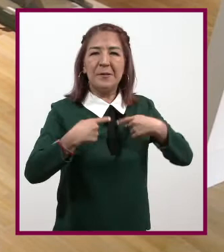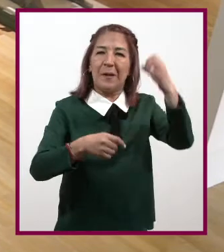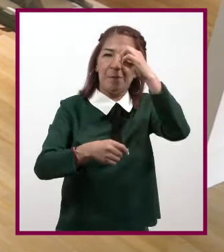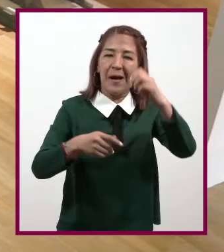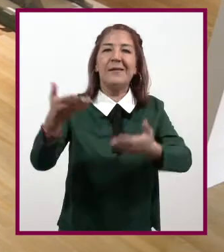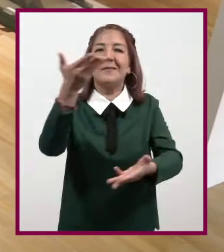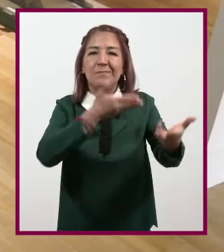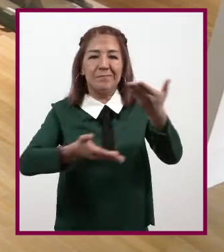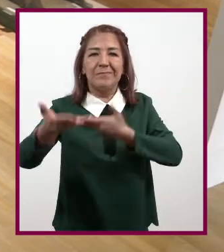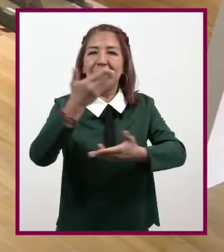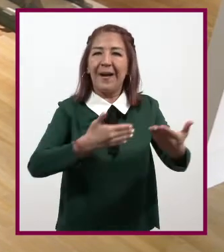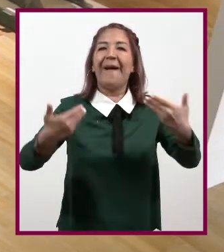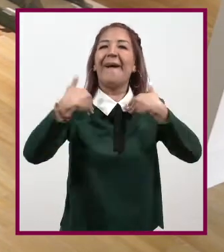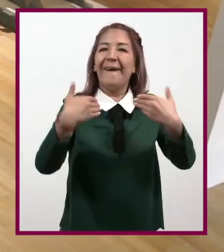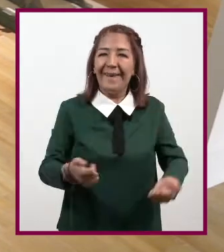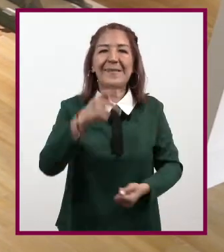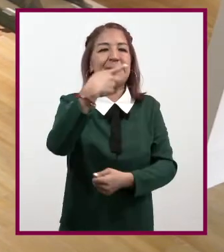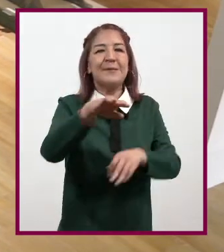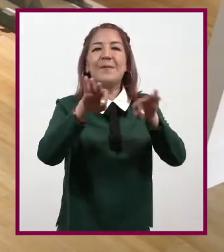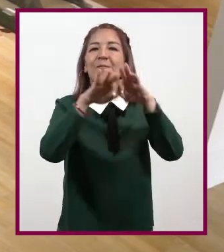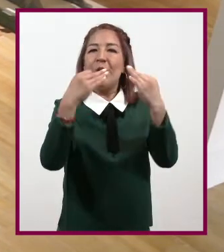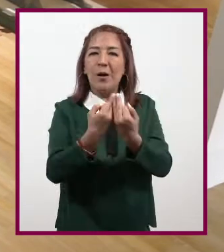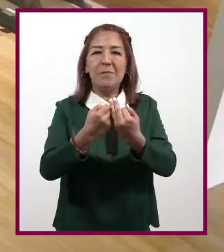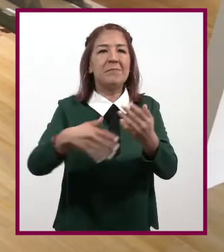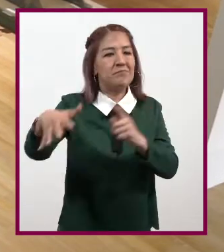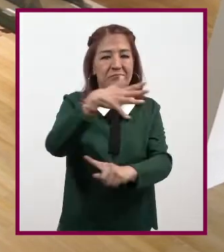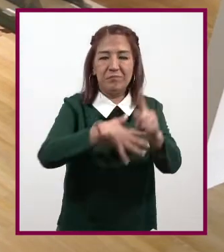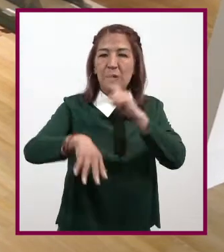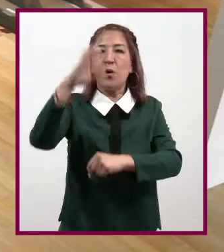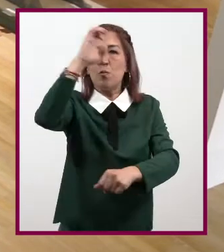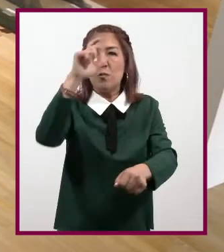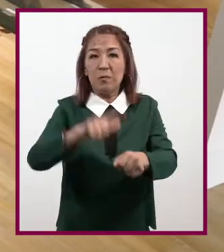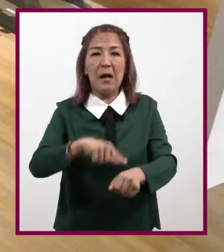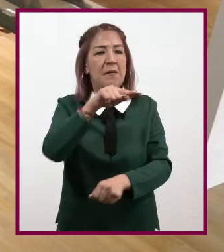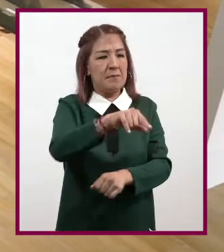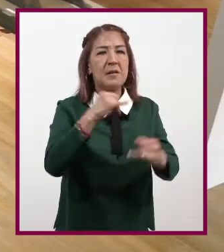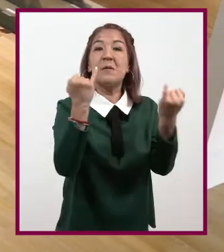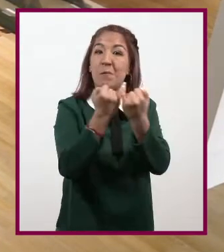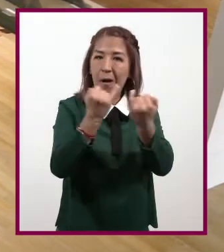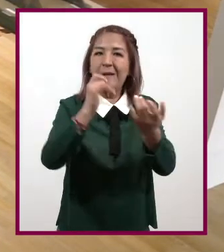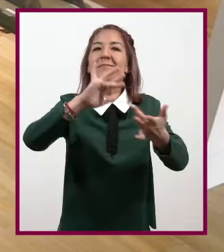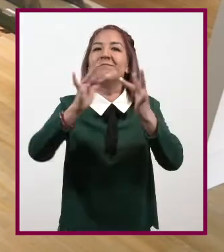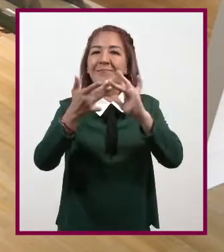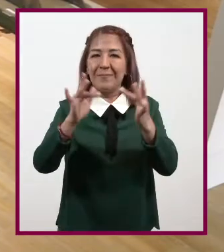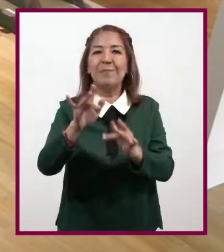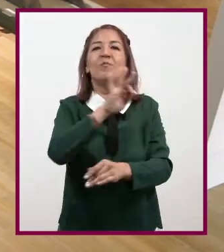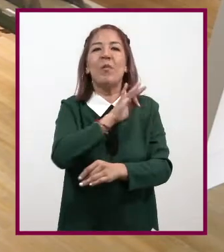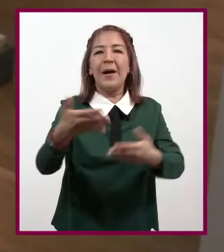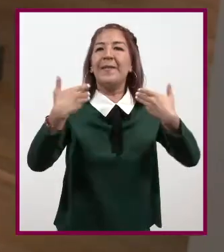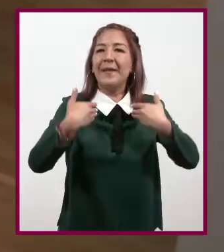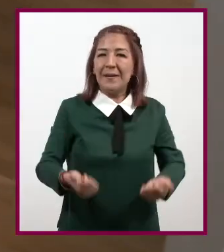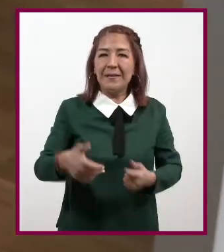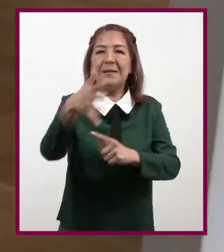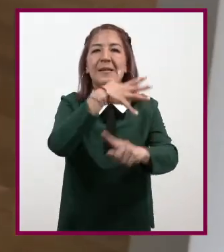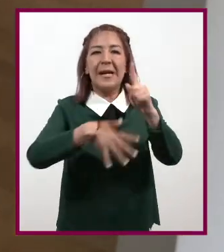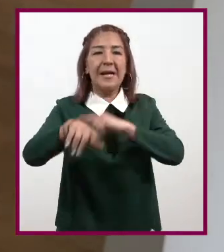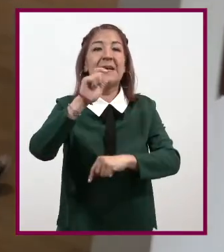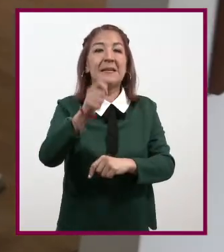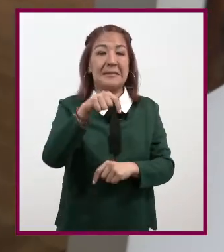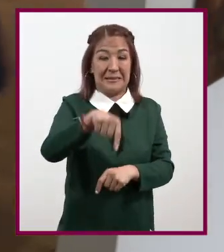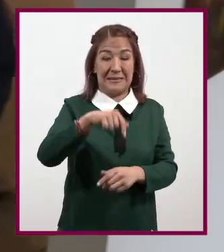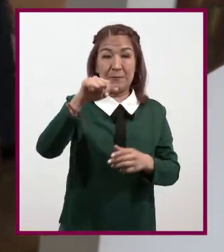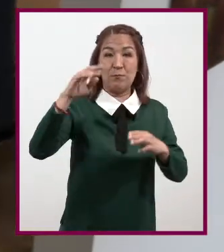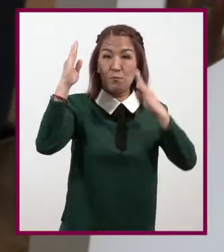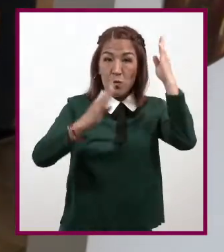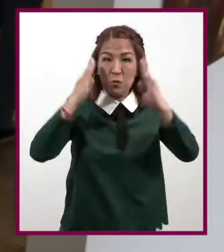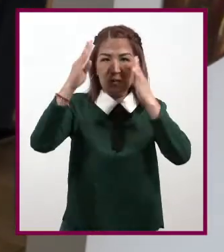también se oyen de una forma plural en nuestras redes sociales, pero desde los espacios culturales y desde Museo Sumaya,